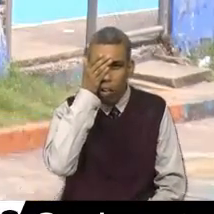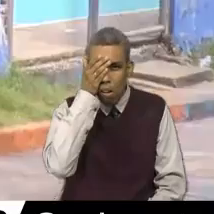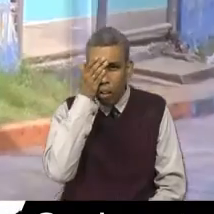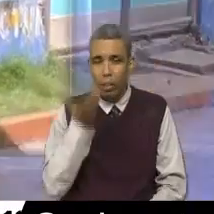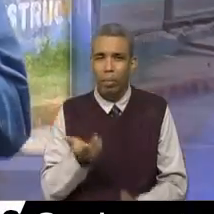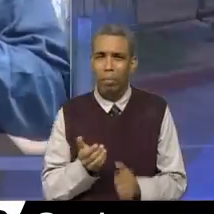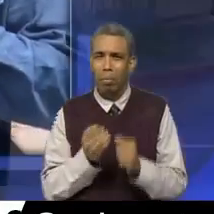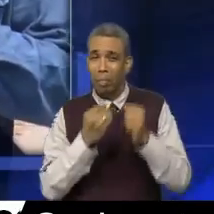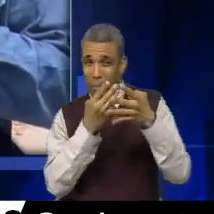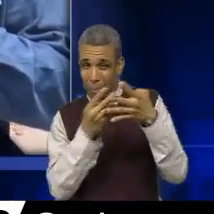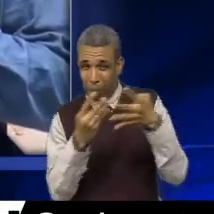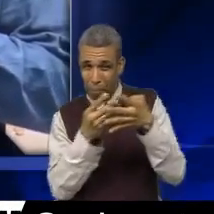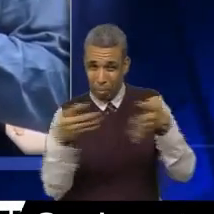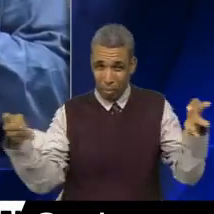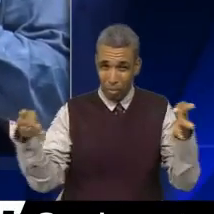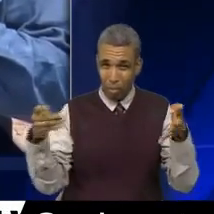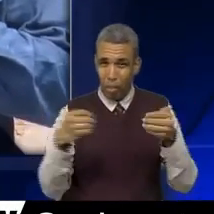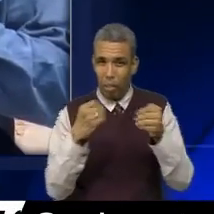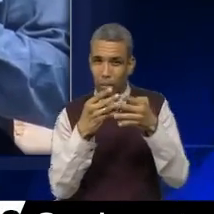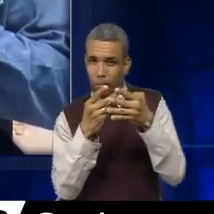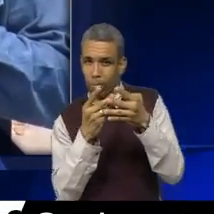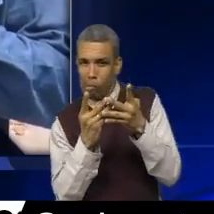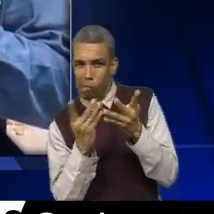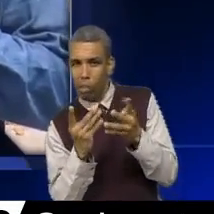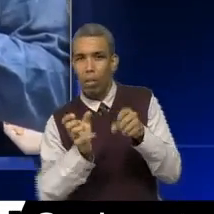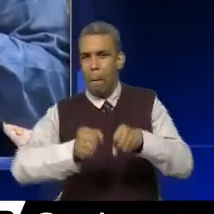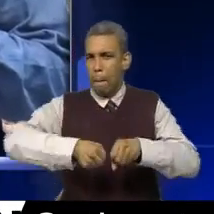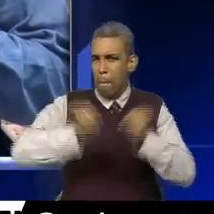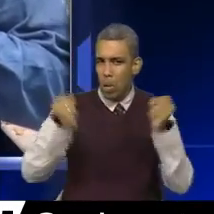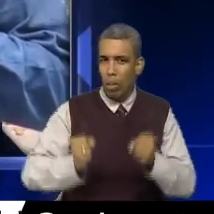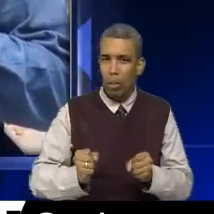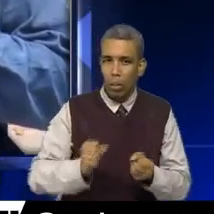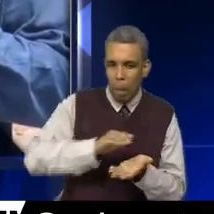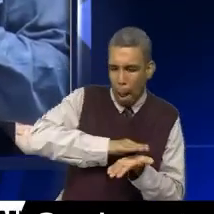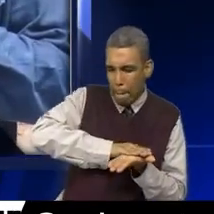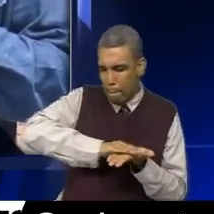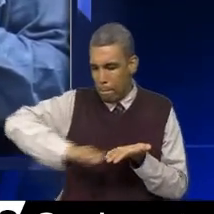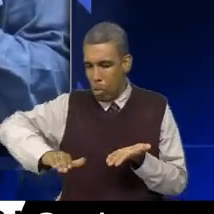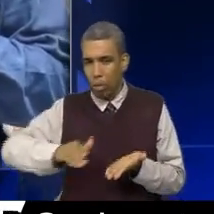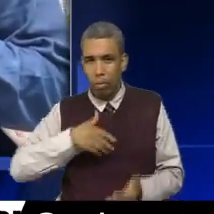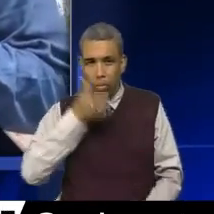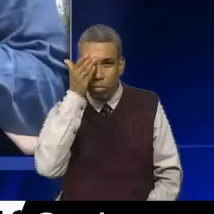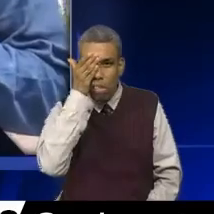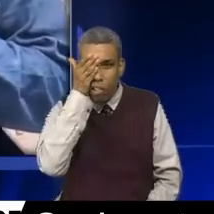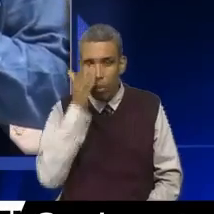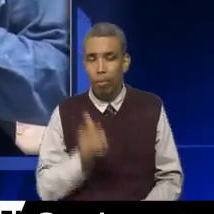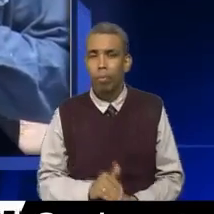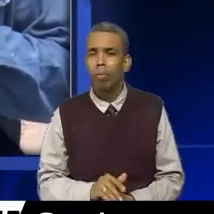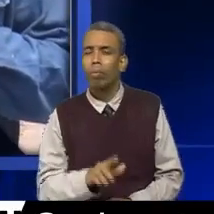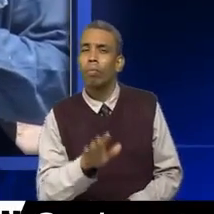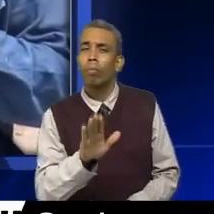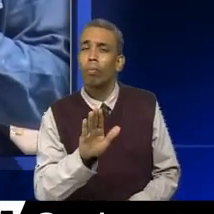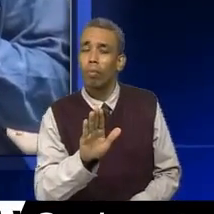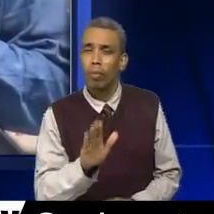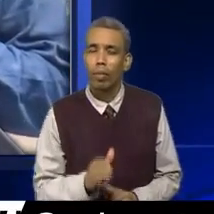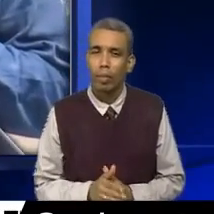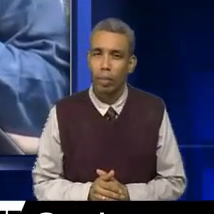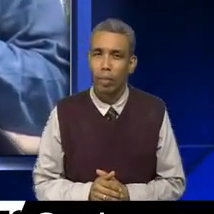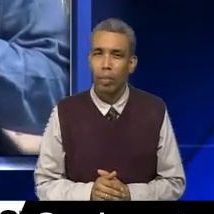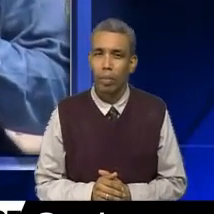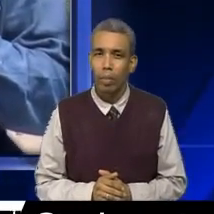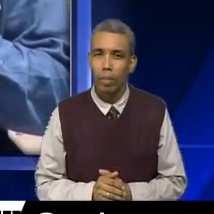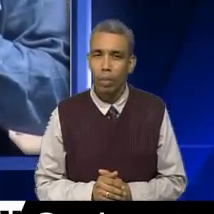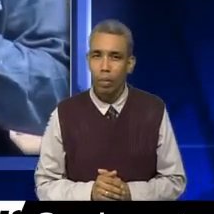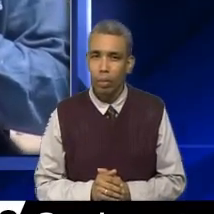sus mallas, en la parte de los, del piso del escenario, están dañadas. Señor William, precisamente notamos